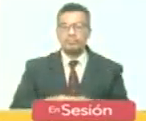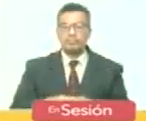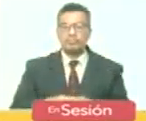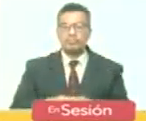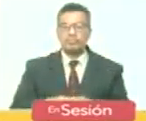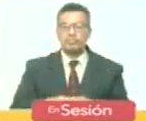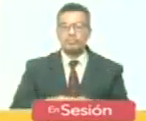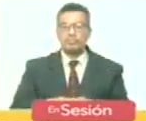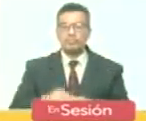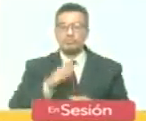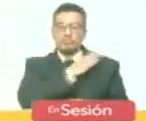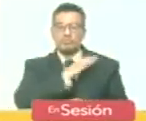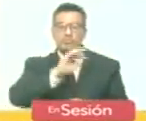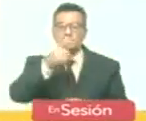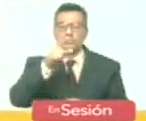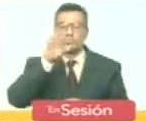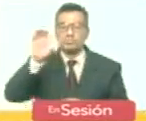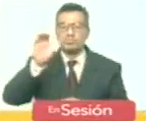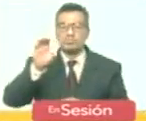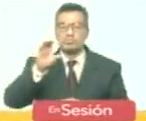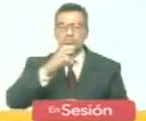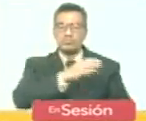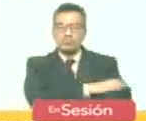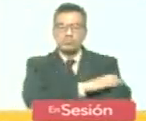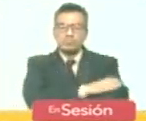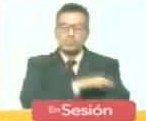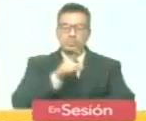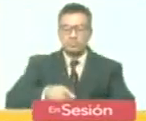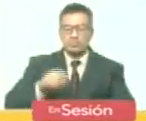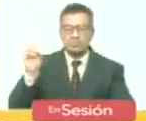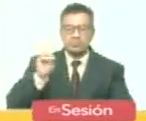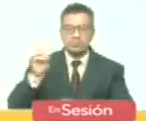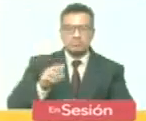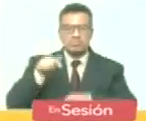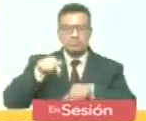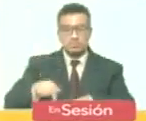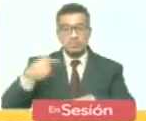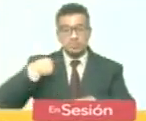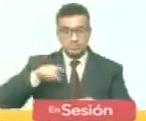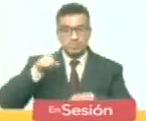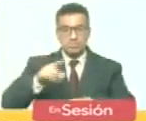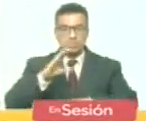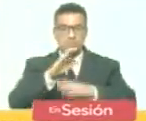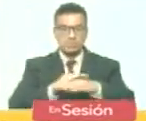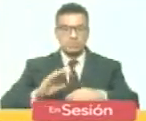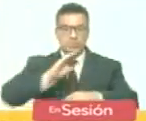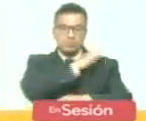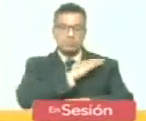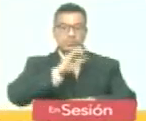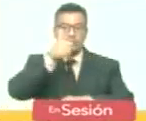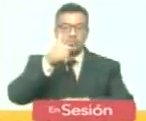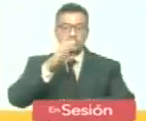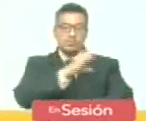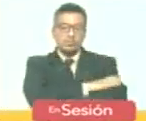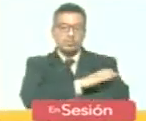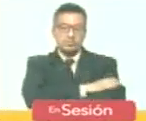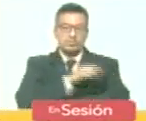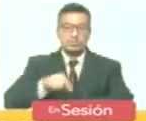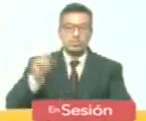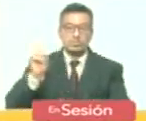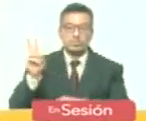es jefe de un partido de oposición en Venezuela. Es todavía el jefe de un partido de oposición en